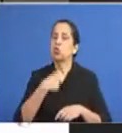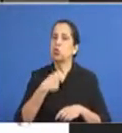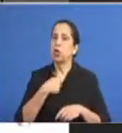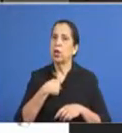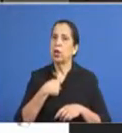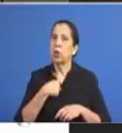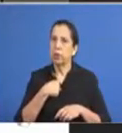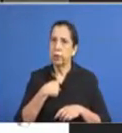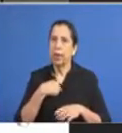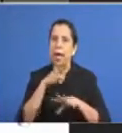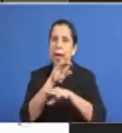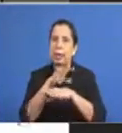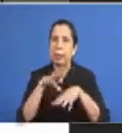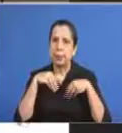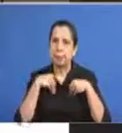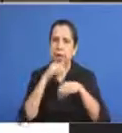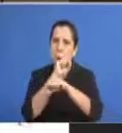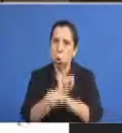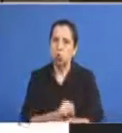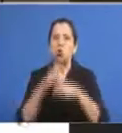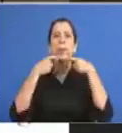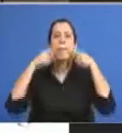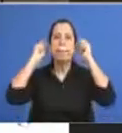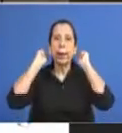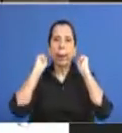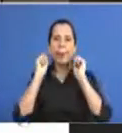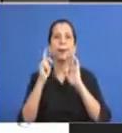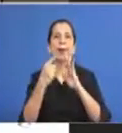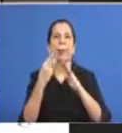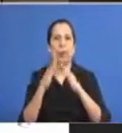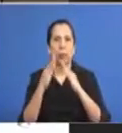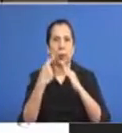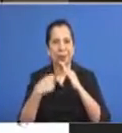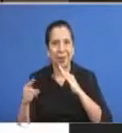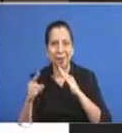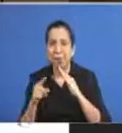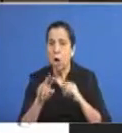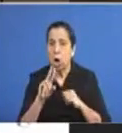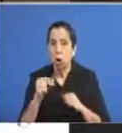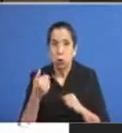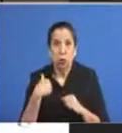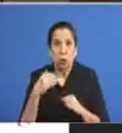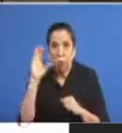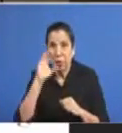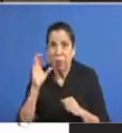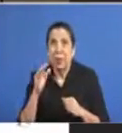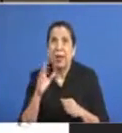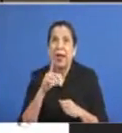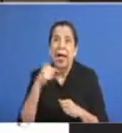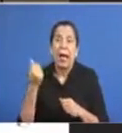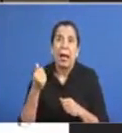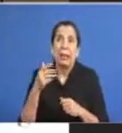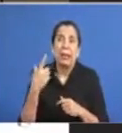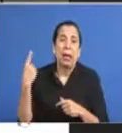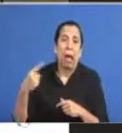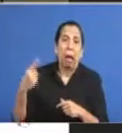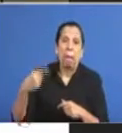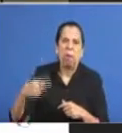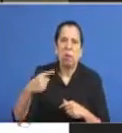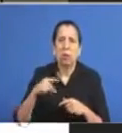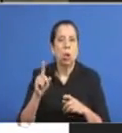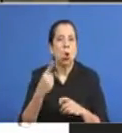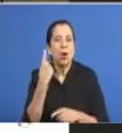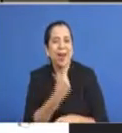gente está poniendo su propia mascarilla. Me cuido yo, porque yo no tengo que buscar quién me cuide, el que se tiene que cuidar